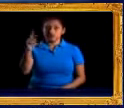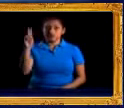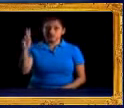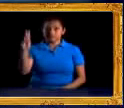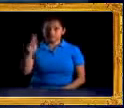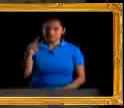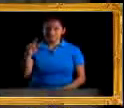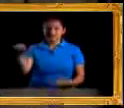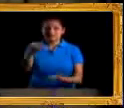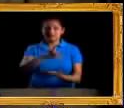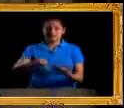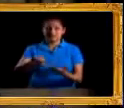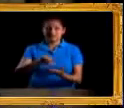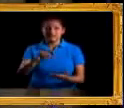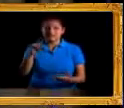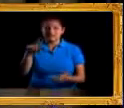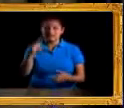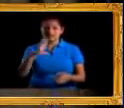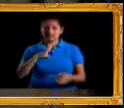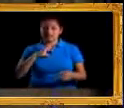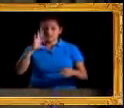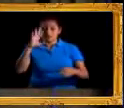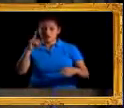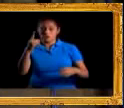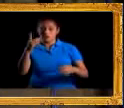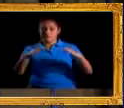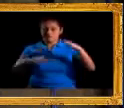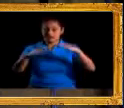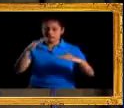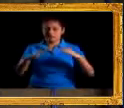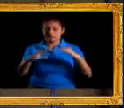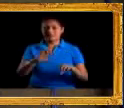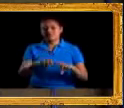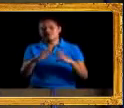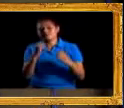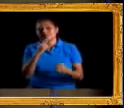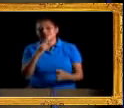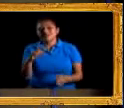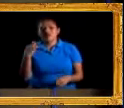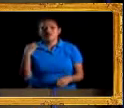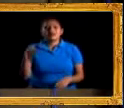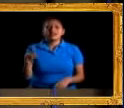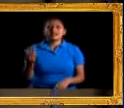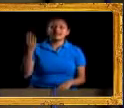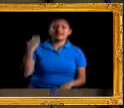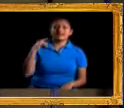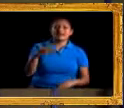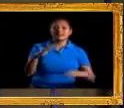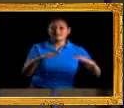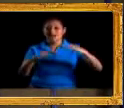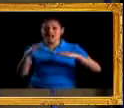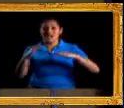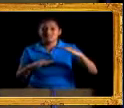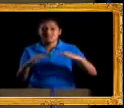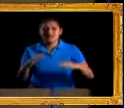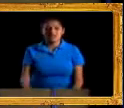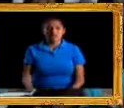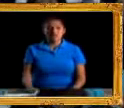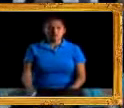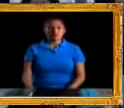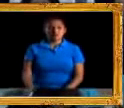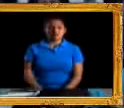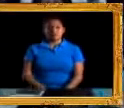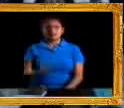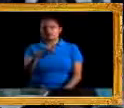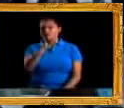este jinete traía una balanza. Pero entonces, hermano, ¿para qué era esa balanza? Le estoy pasando toda la historia